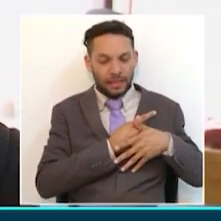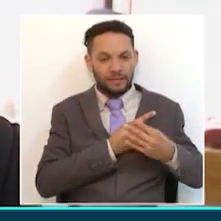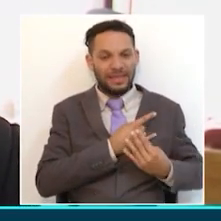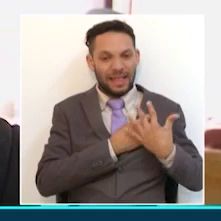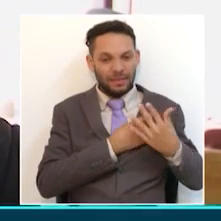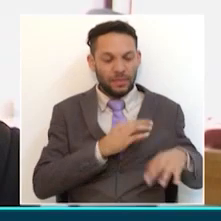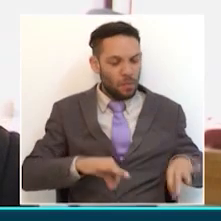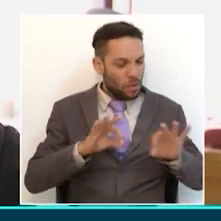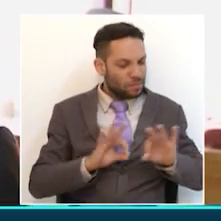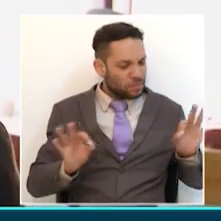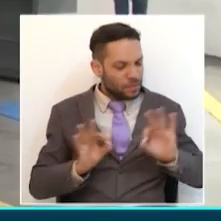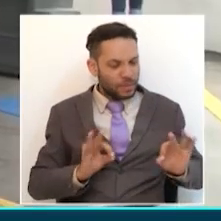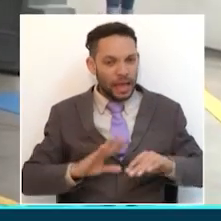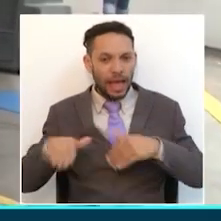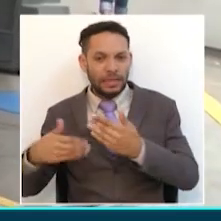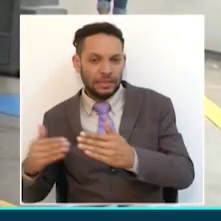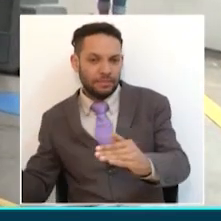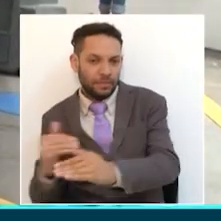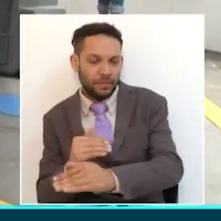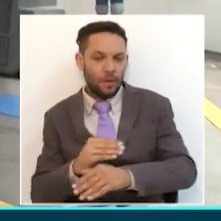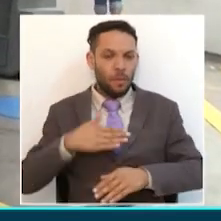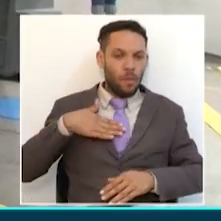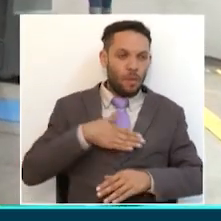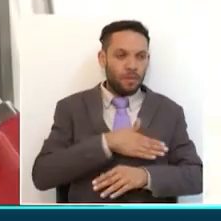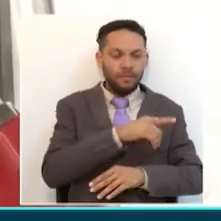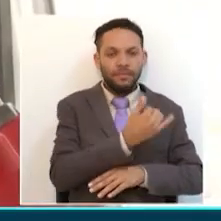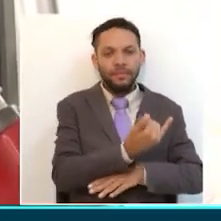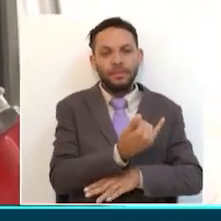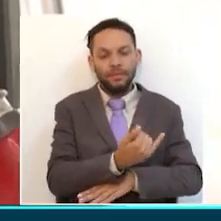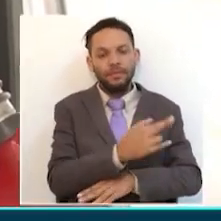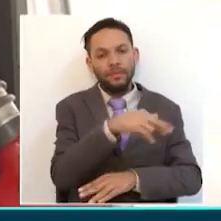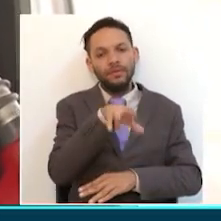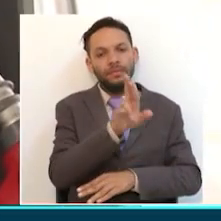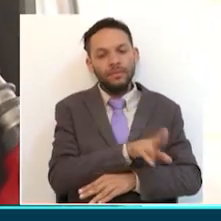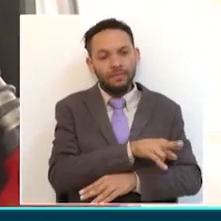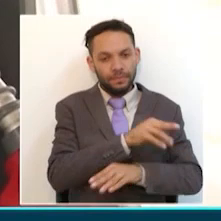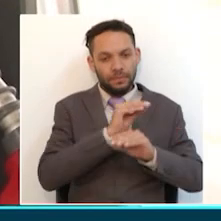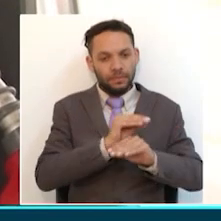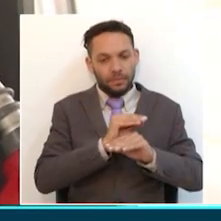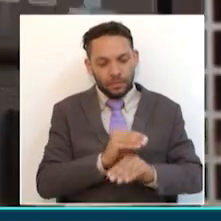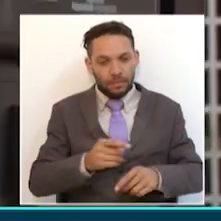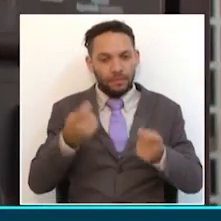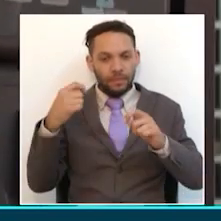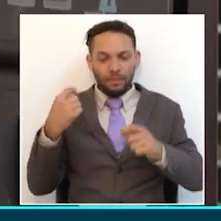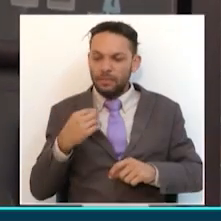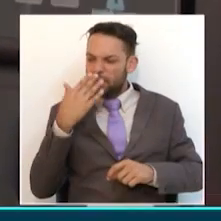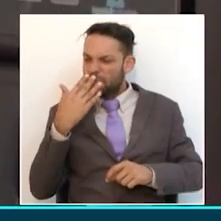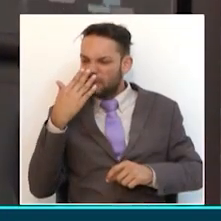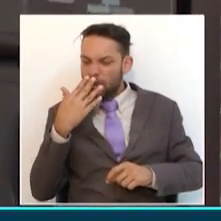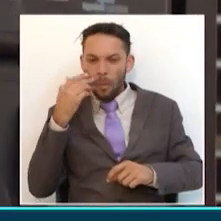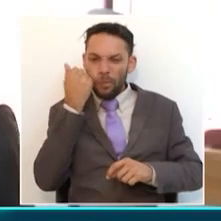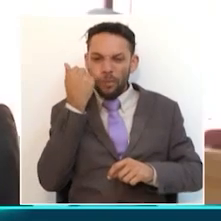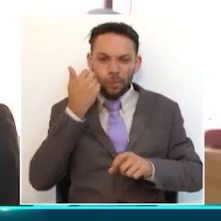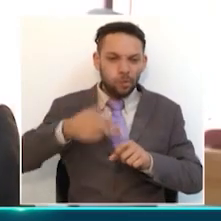Santander y llega a la Plaza de Bolívar. Se prohibió por parte de la Secretaría de Gobierno también la venta de combustible el día de